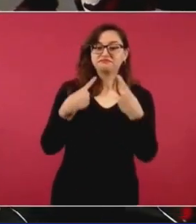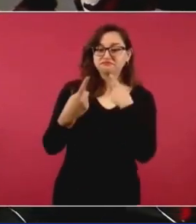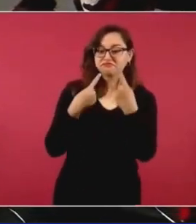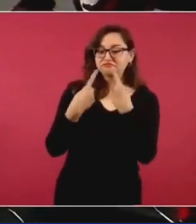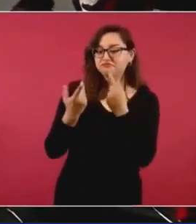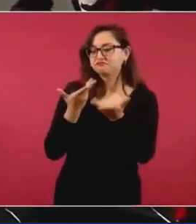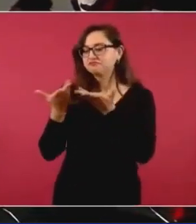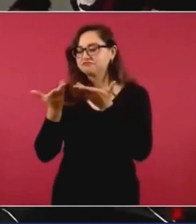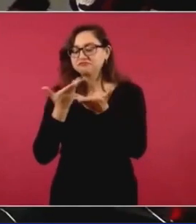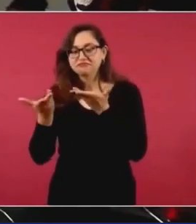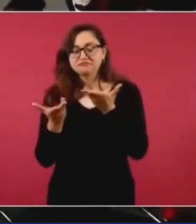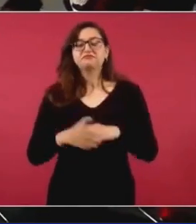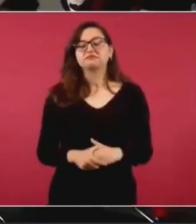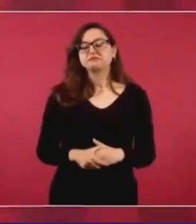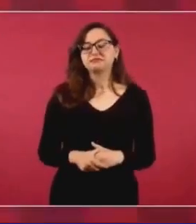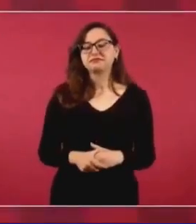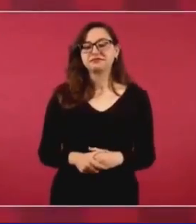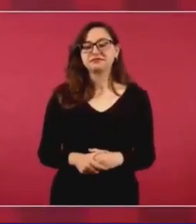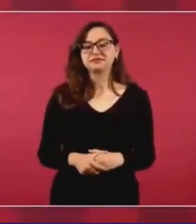Surgió